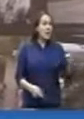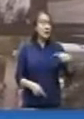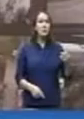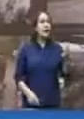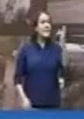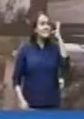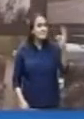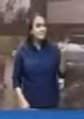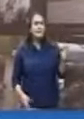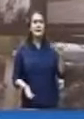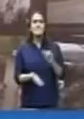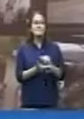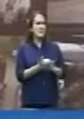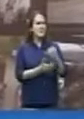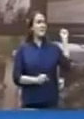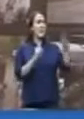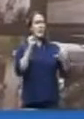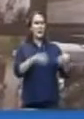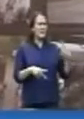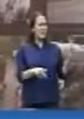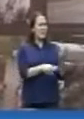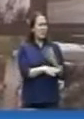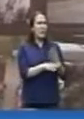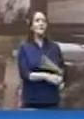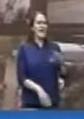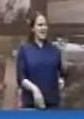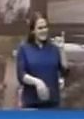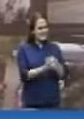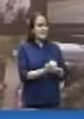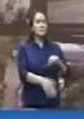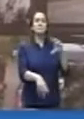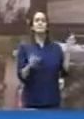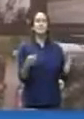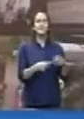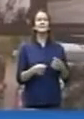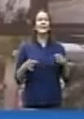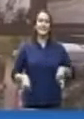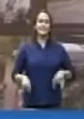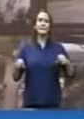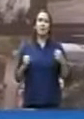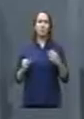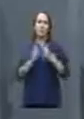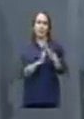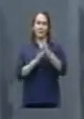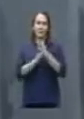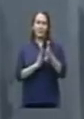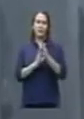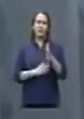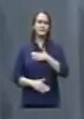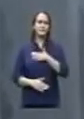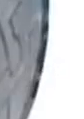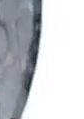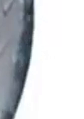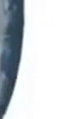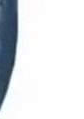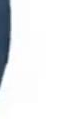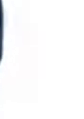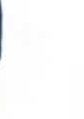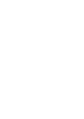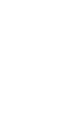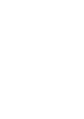los 1.300 millones de pesos. Esa es toda la información desde Bogotá, María Alejandra Manrique. María Alejandra, gracias.